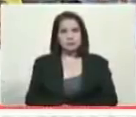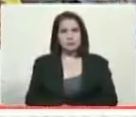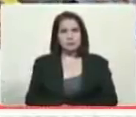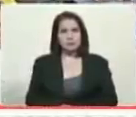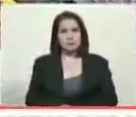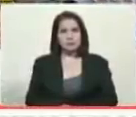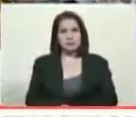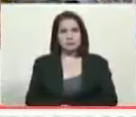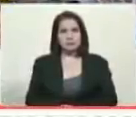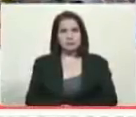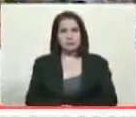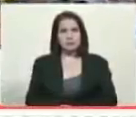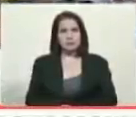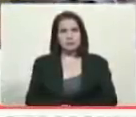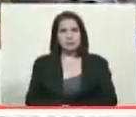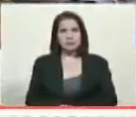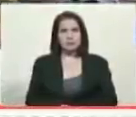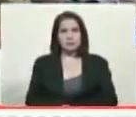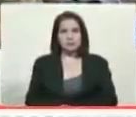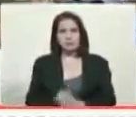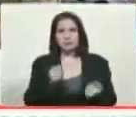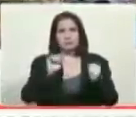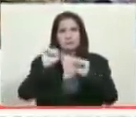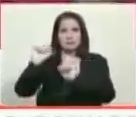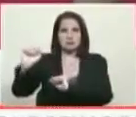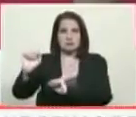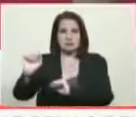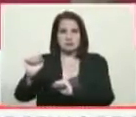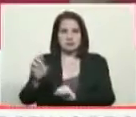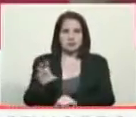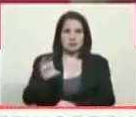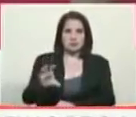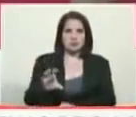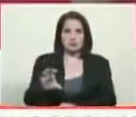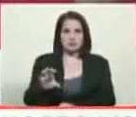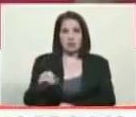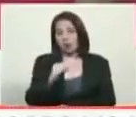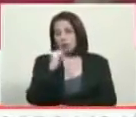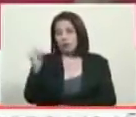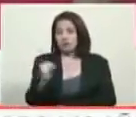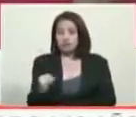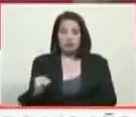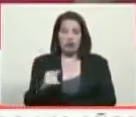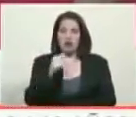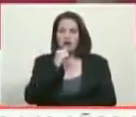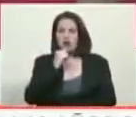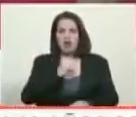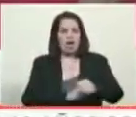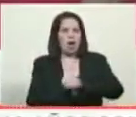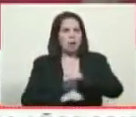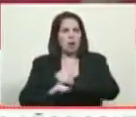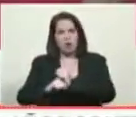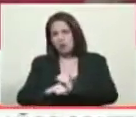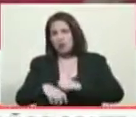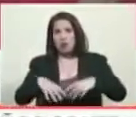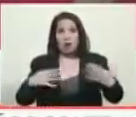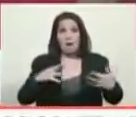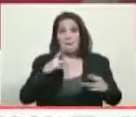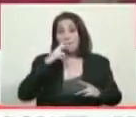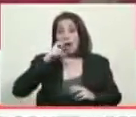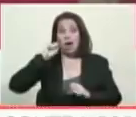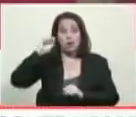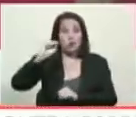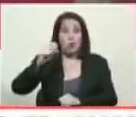O defendemos la patria o nosotros estamos contra la patria. ¿El Zulia está con quién? Con la